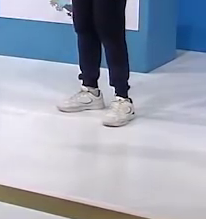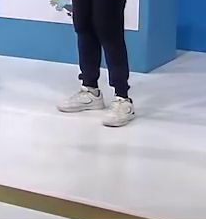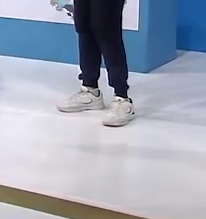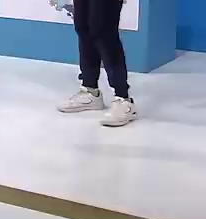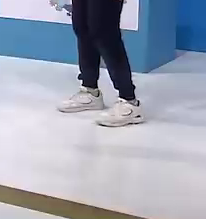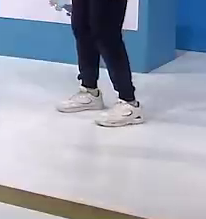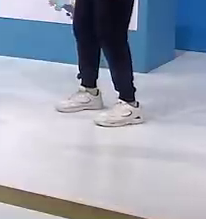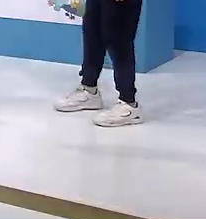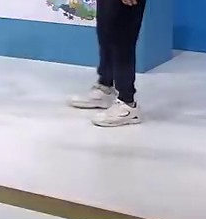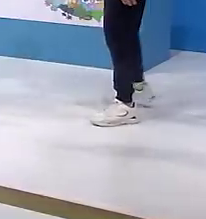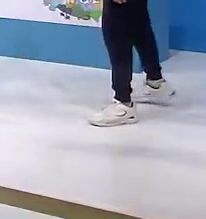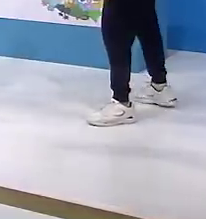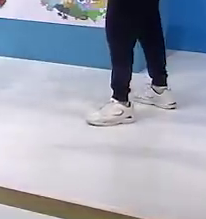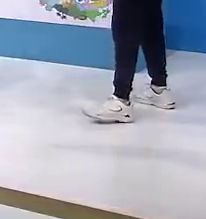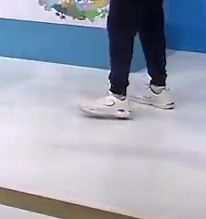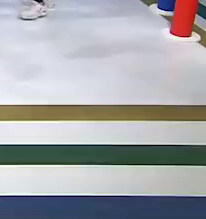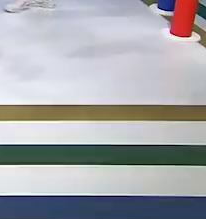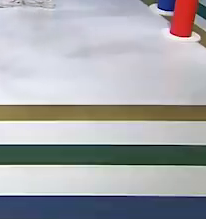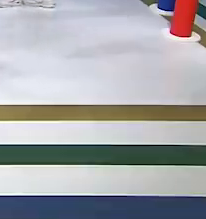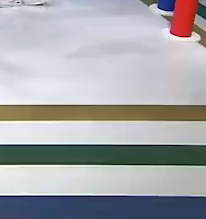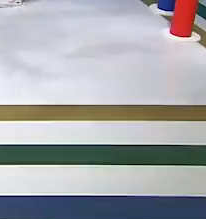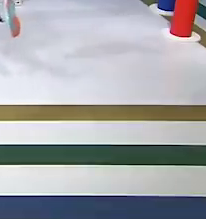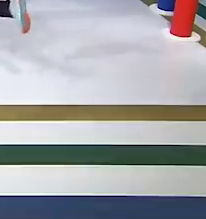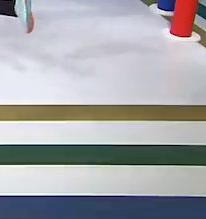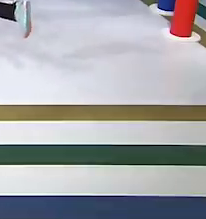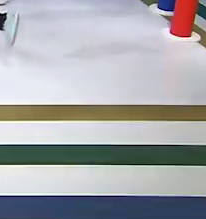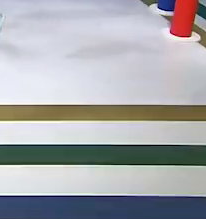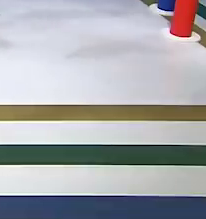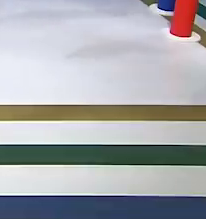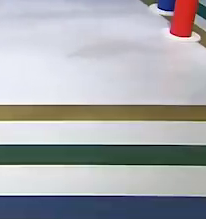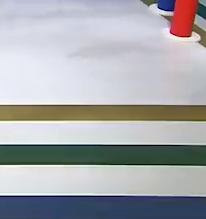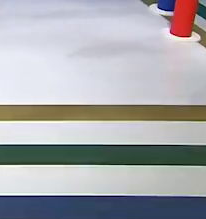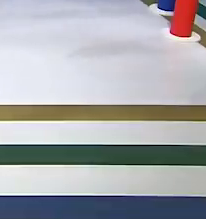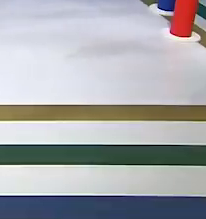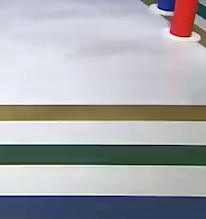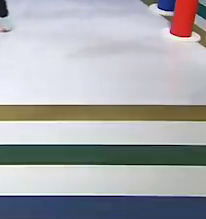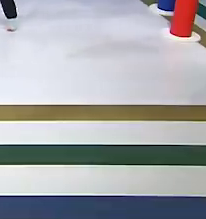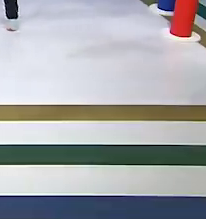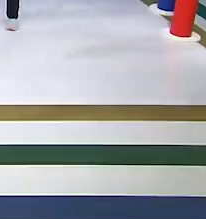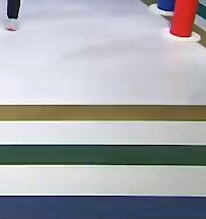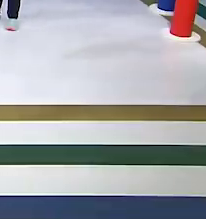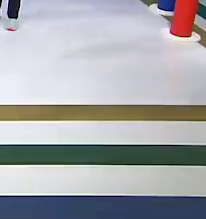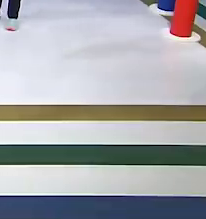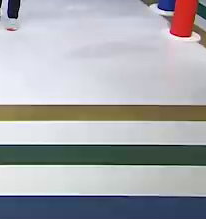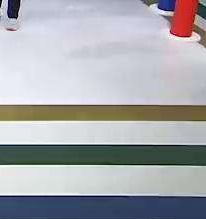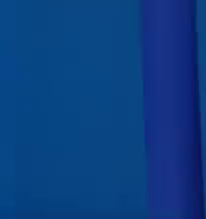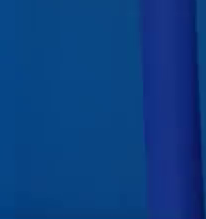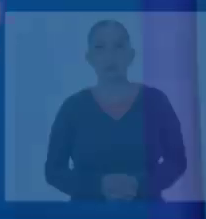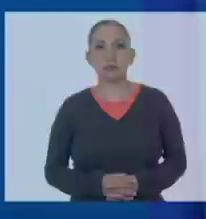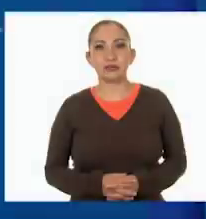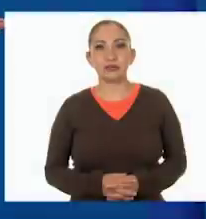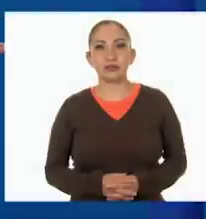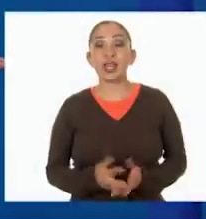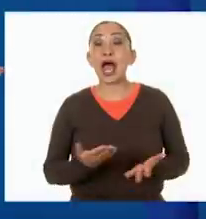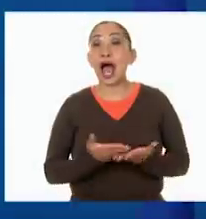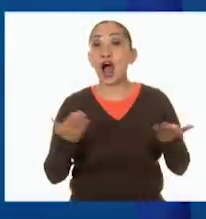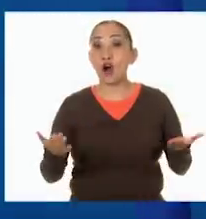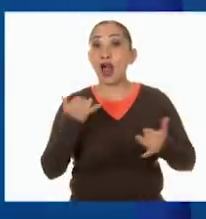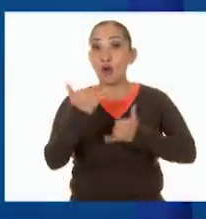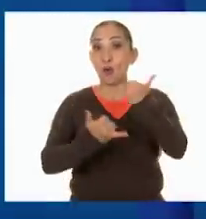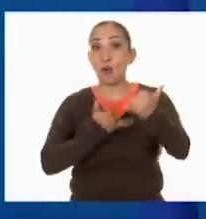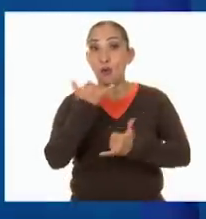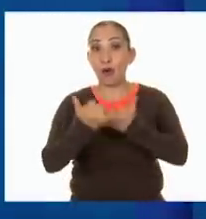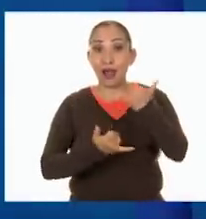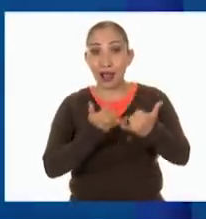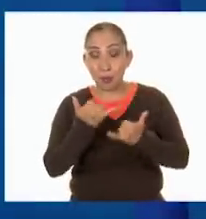De acuerdo, donde se dirigen las flechas es donde debes estar viendo. ¡Excelente! ¡Bien! Bien, pues ¿qué te parece si jugamos